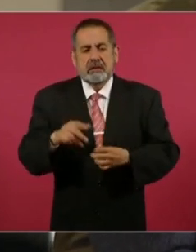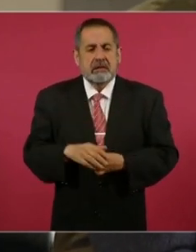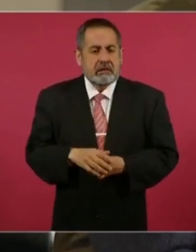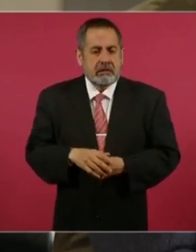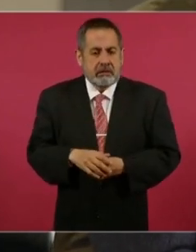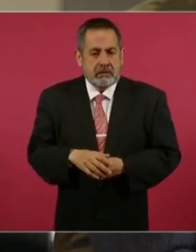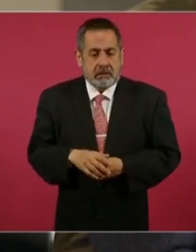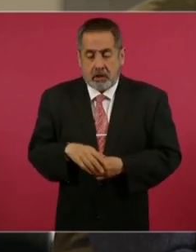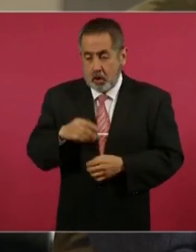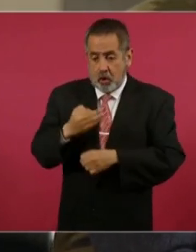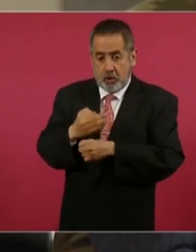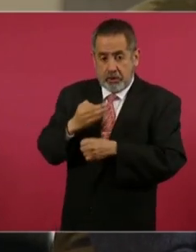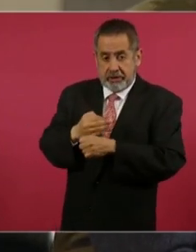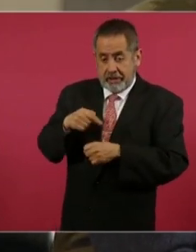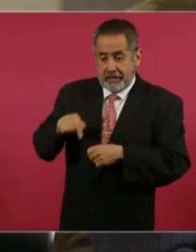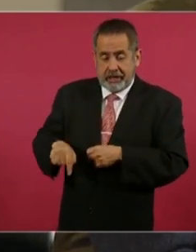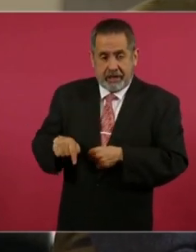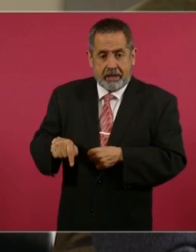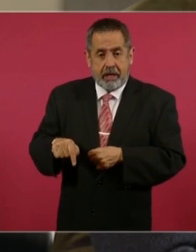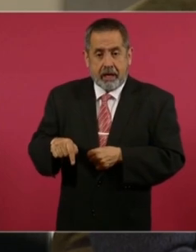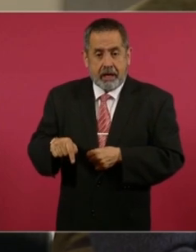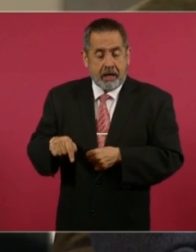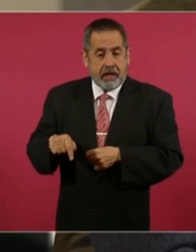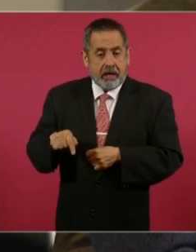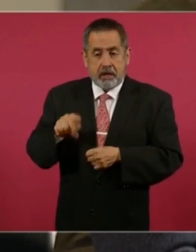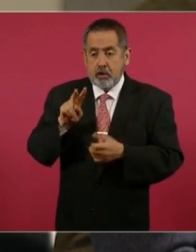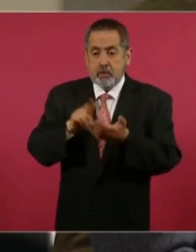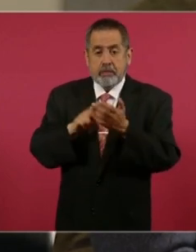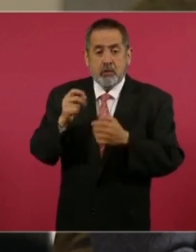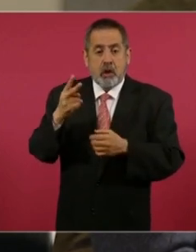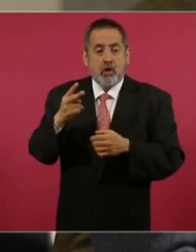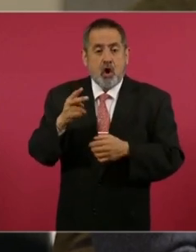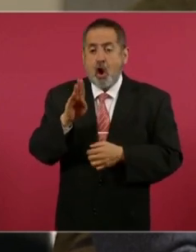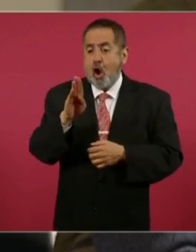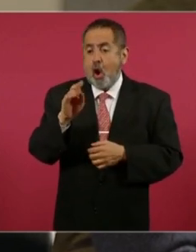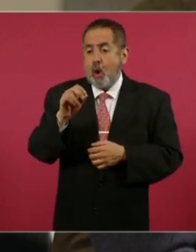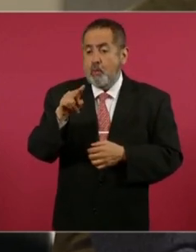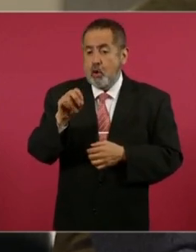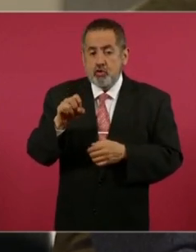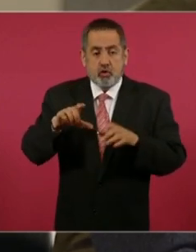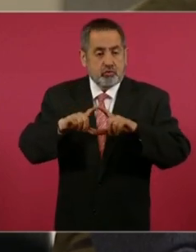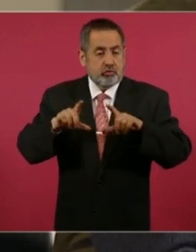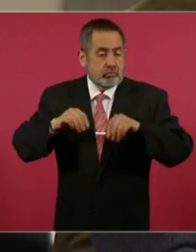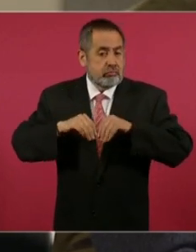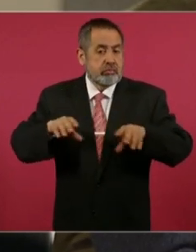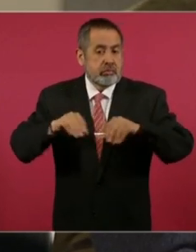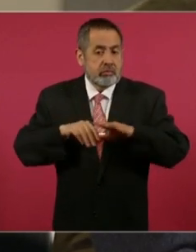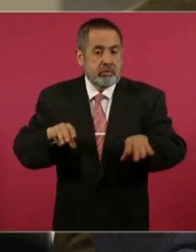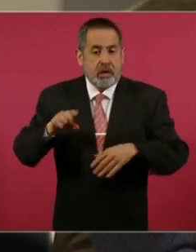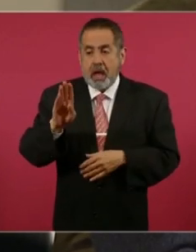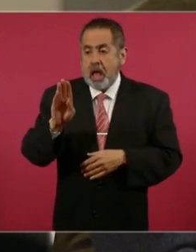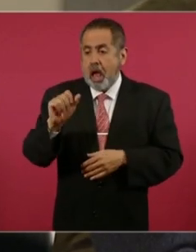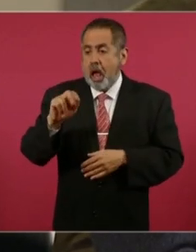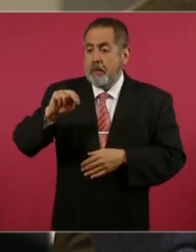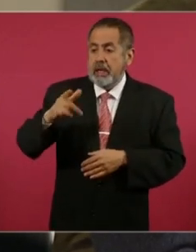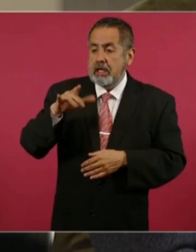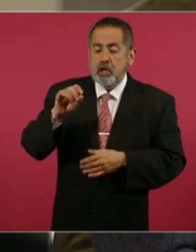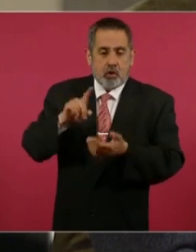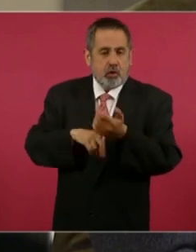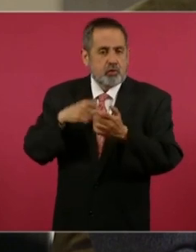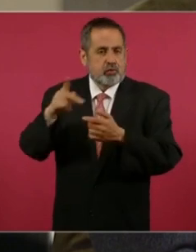Porque inició el año con una emisión de bonos bursátiles, también se prevé que Banxico mantenga su tasa de